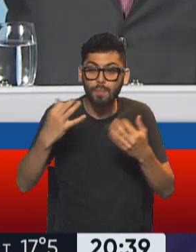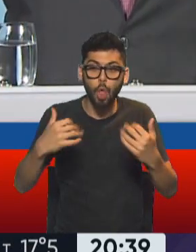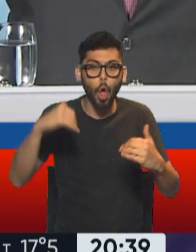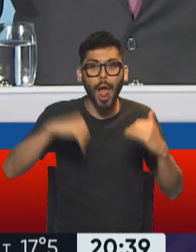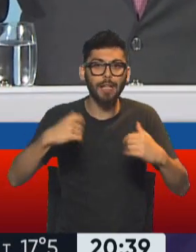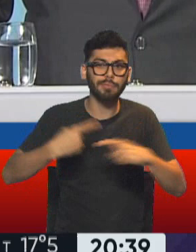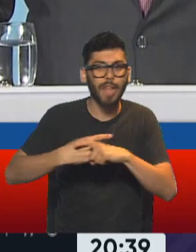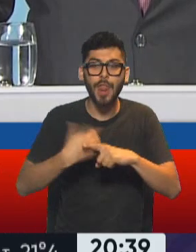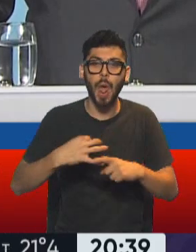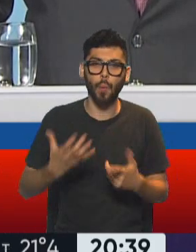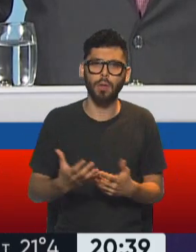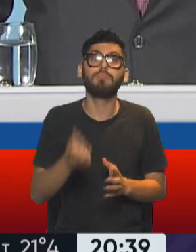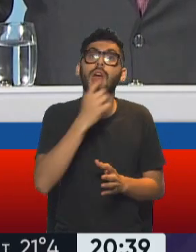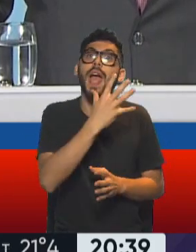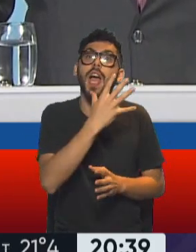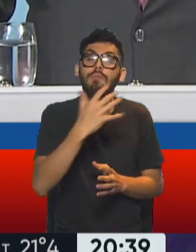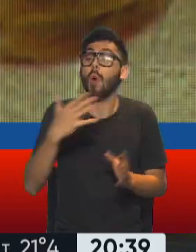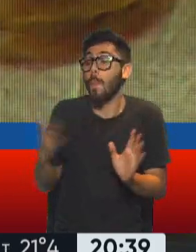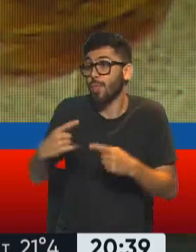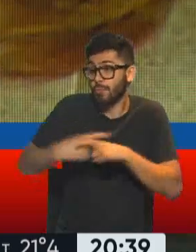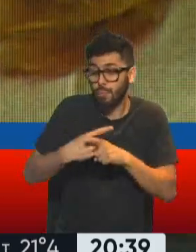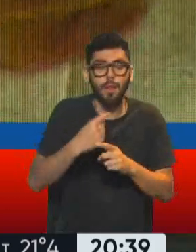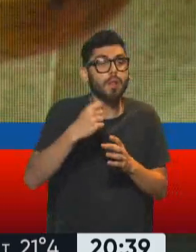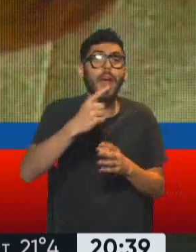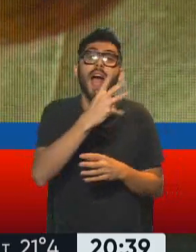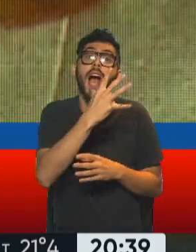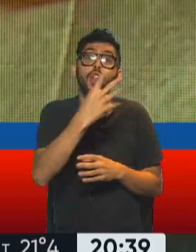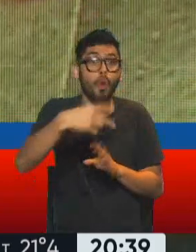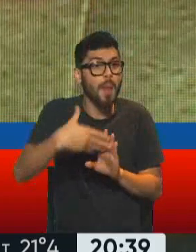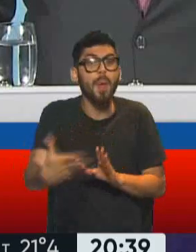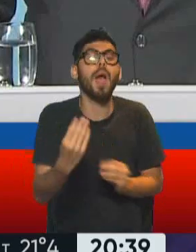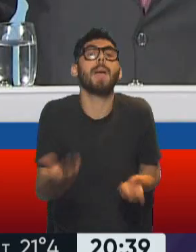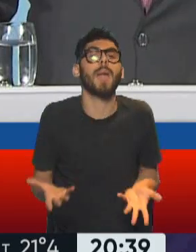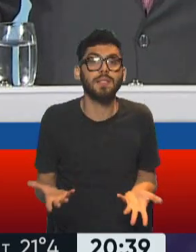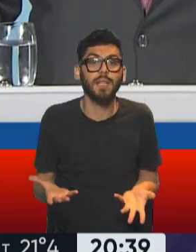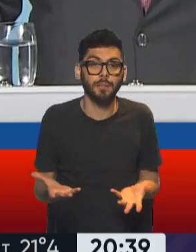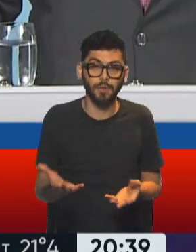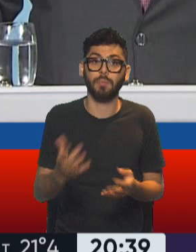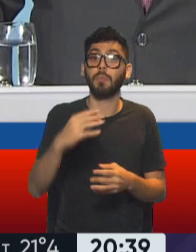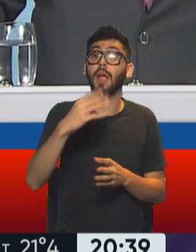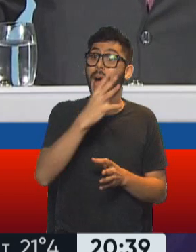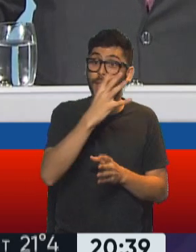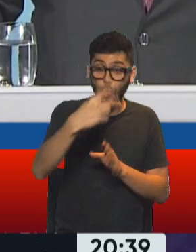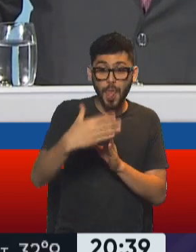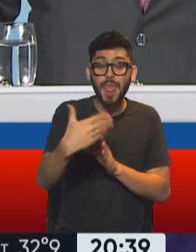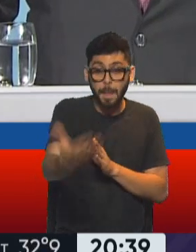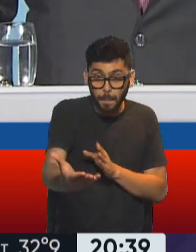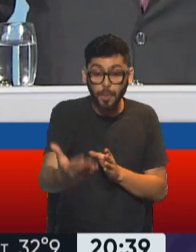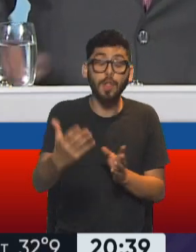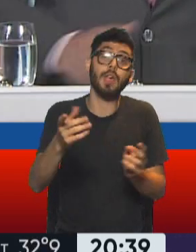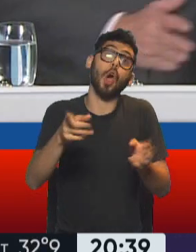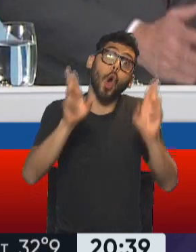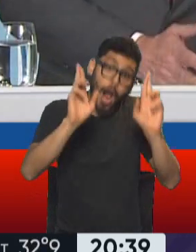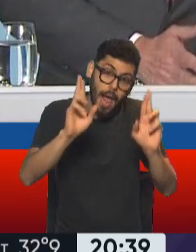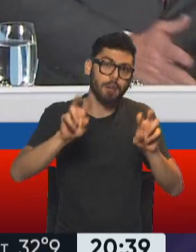en diputados libres públicos el formato de la confrontación y 14 gicas después del 14 sería bueno y espero que todos se sienten a dialogar